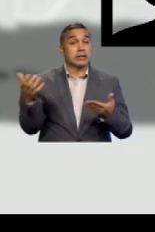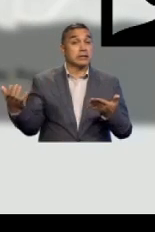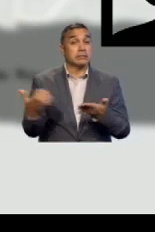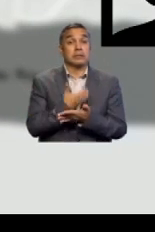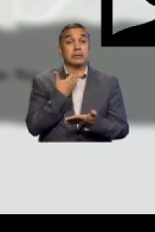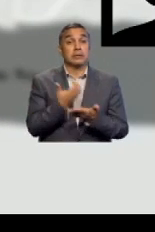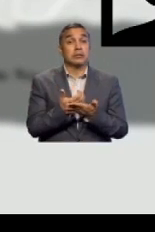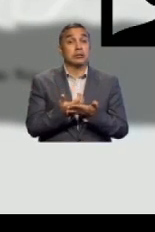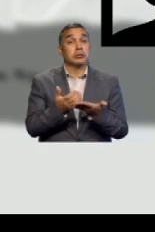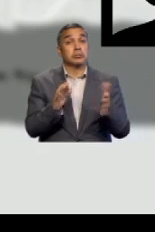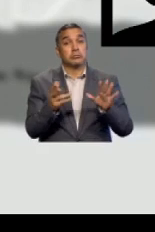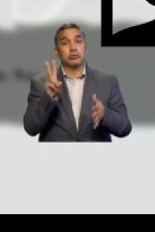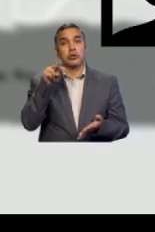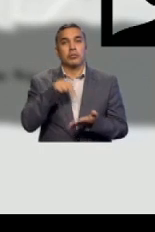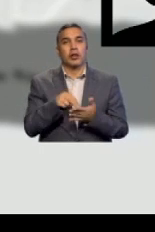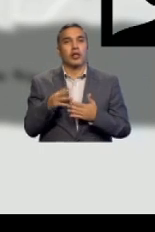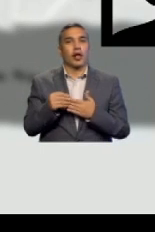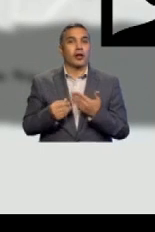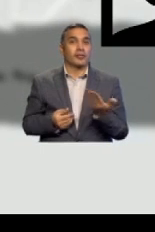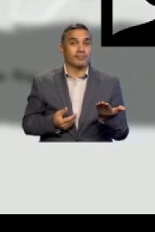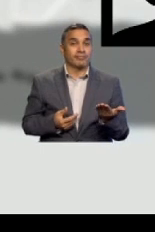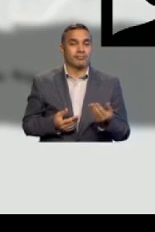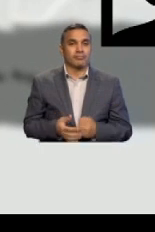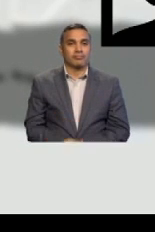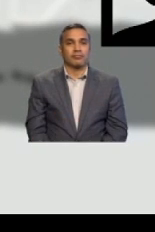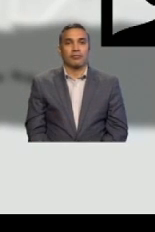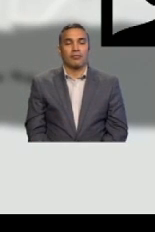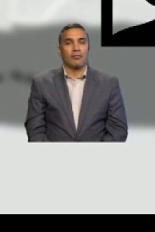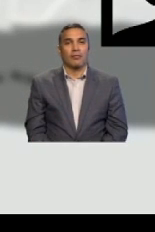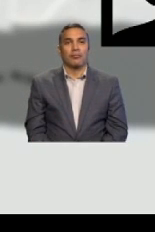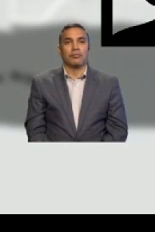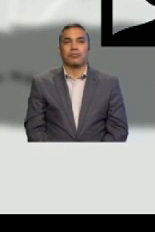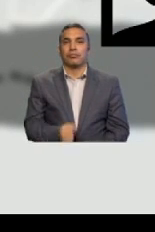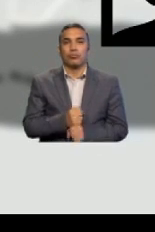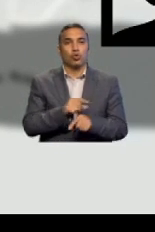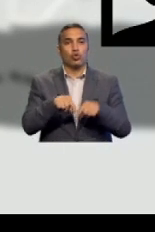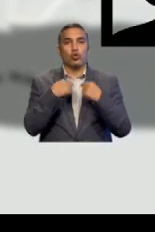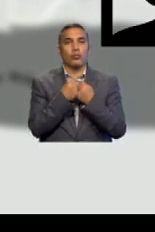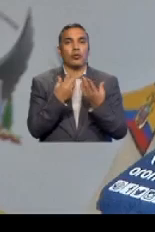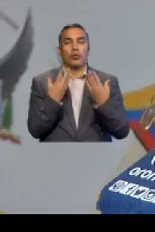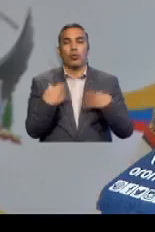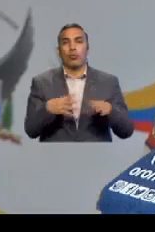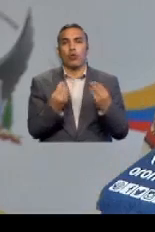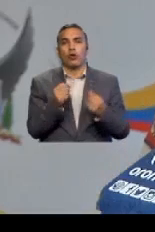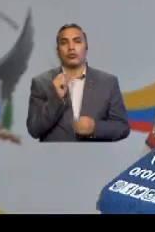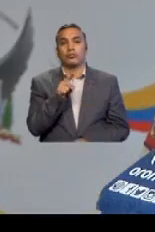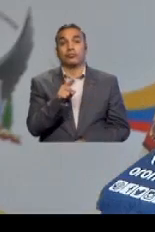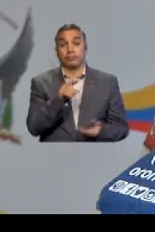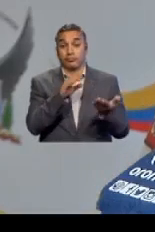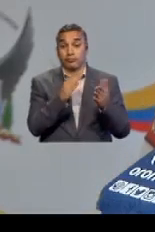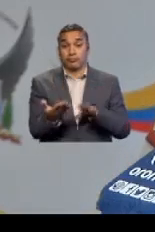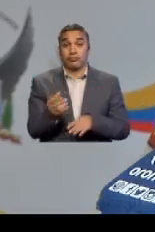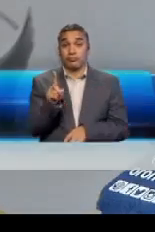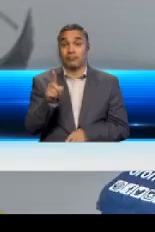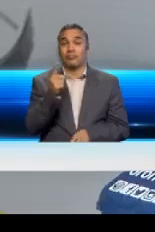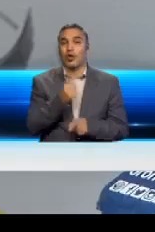ganancias bordean los $2,000. Hay 2 grandes bandas debidamente identificadas. Esta muerte es